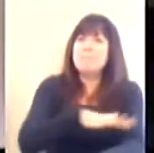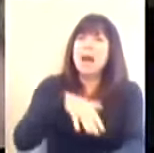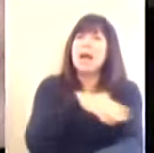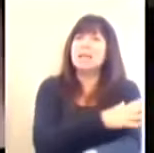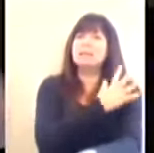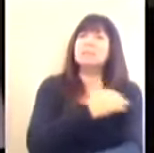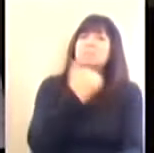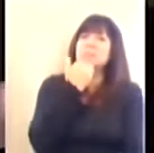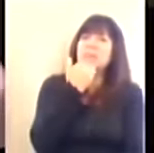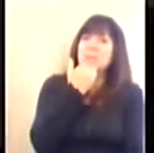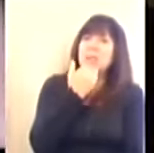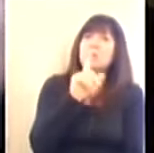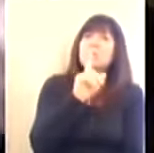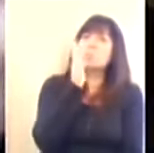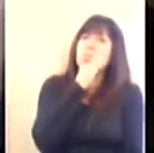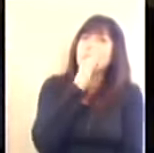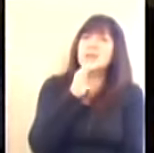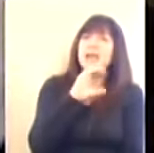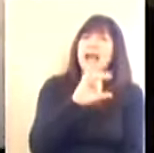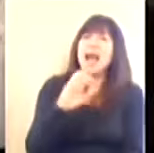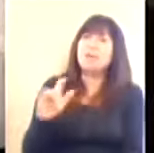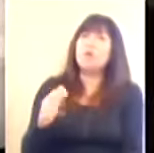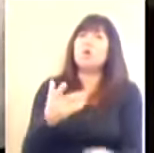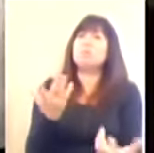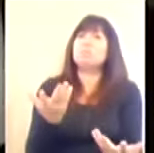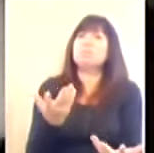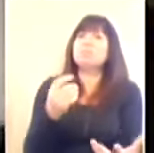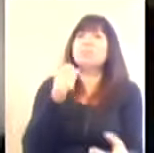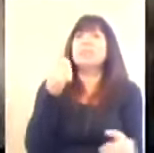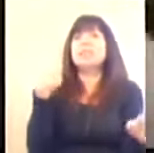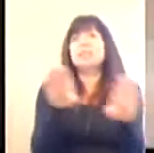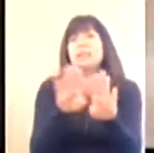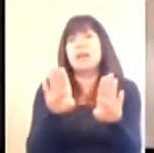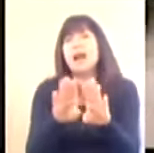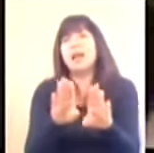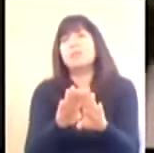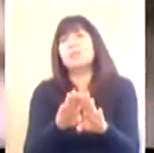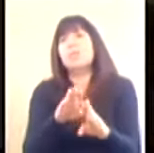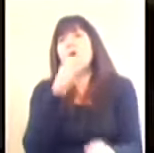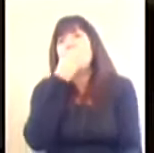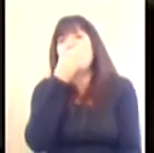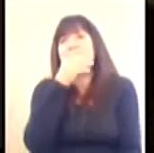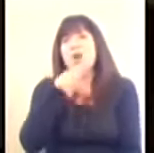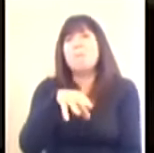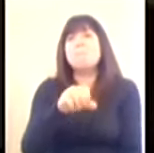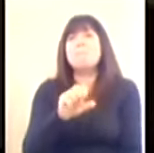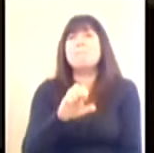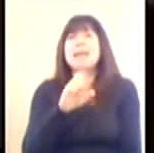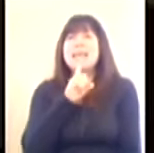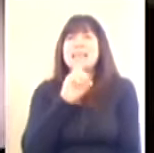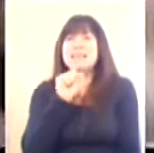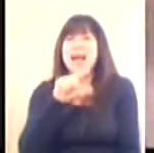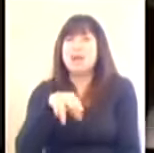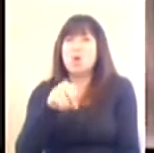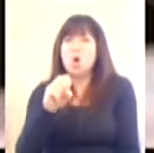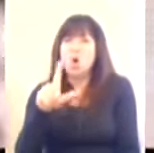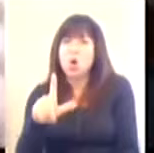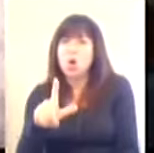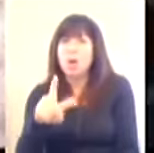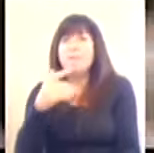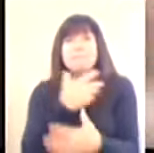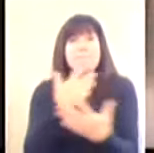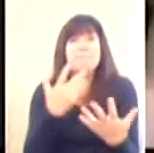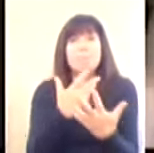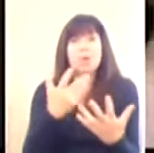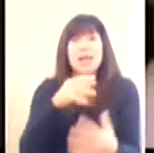profunda, aviación, transporte carga, y cerrando, comentando con el metanol, como comentaba el exintendente Flies, porque